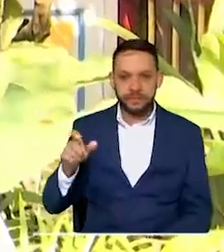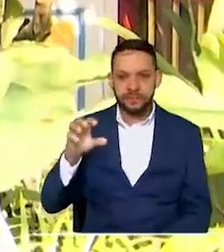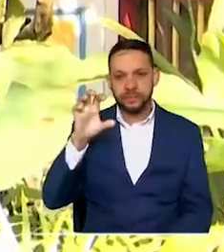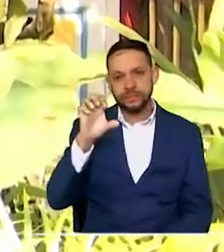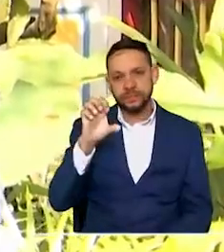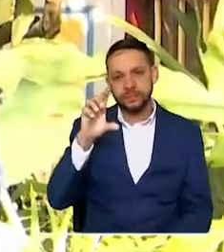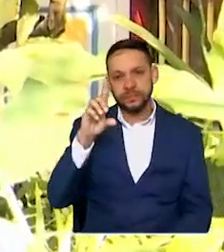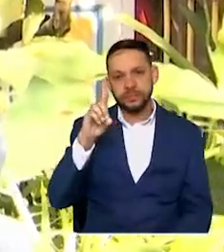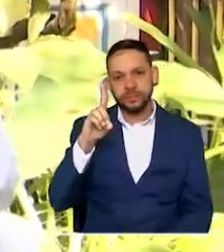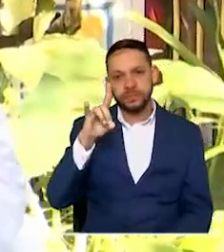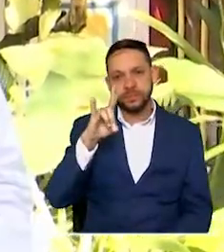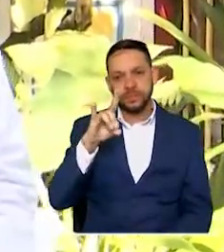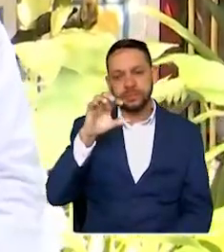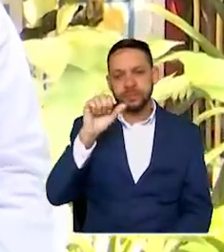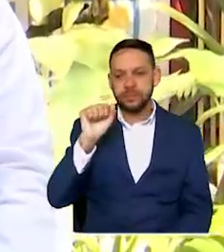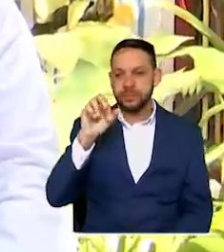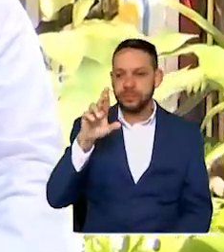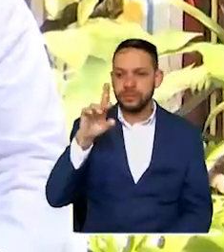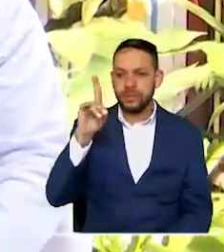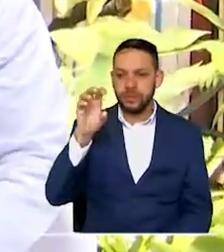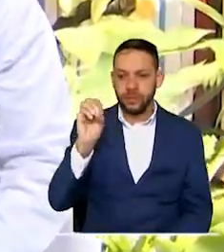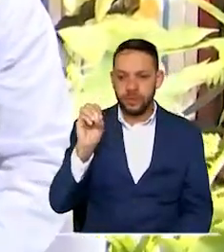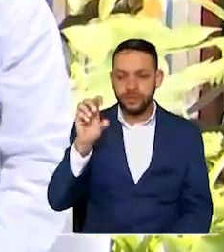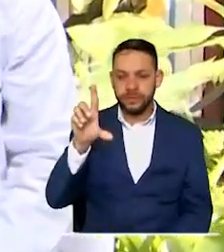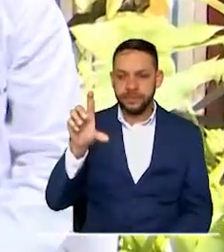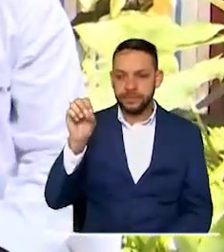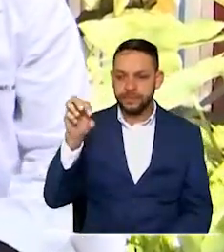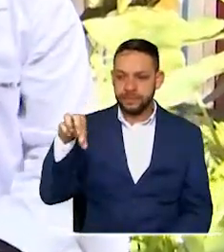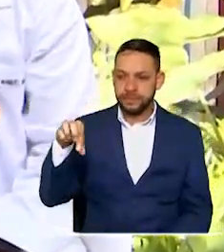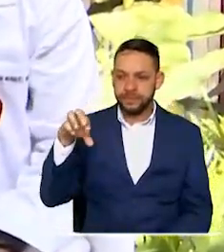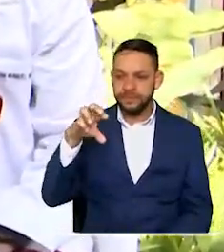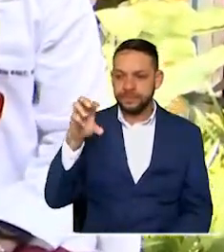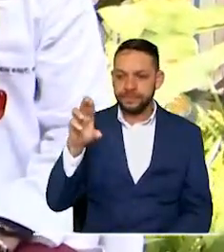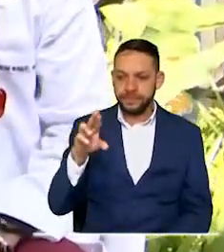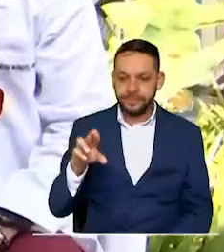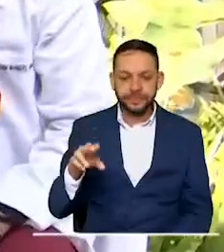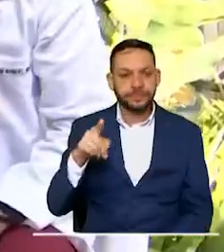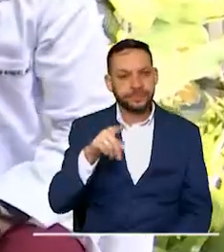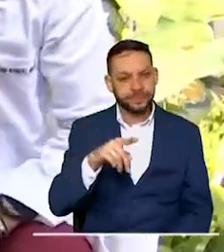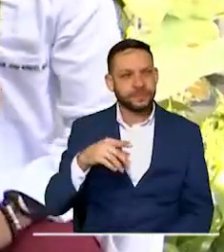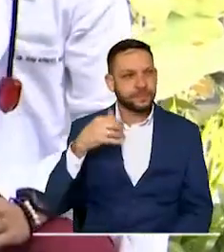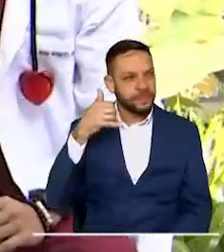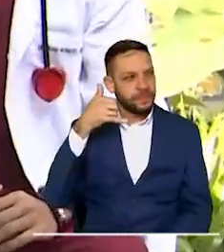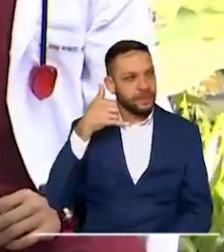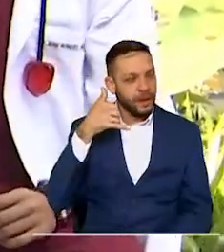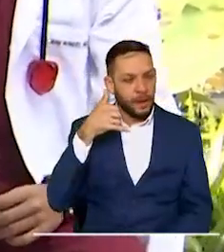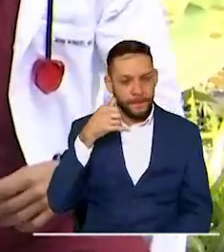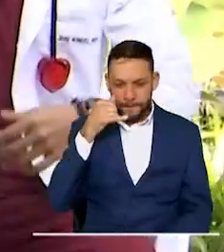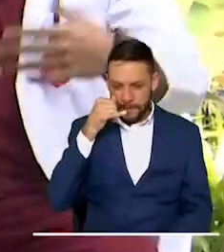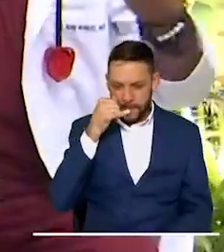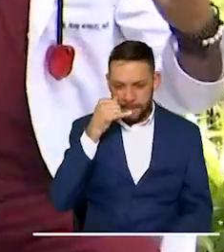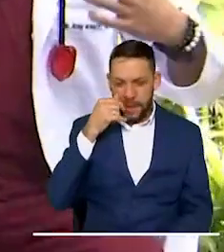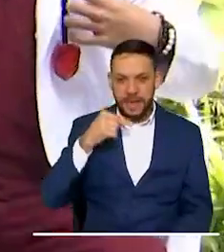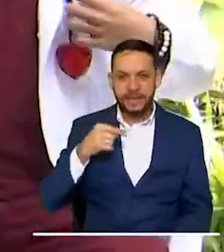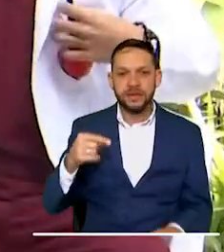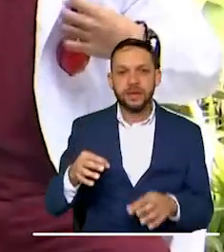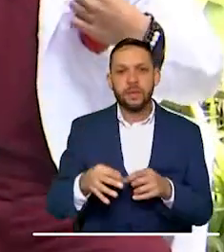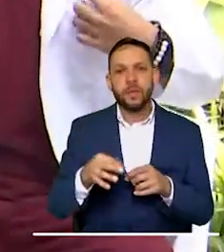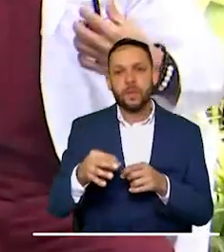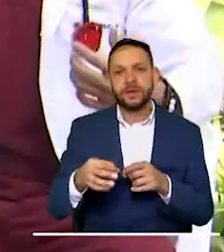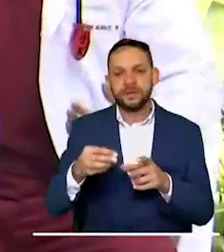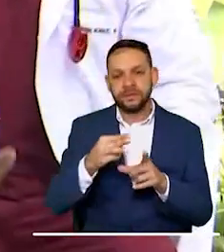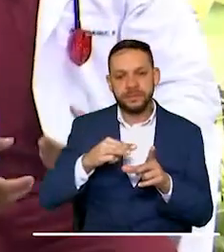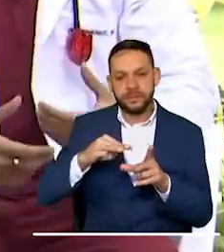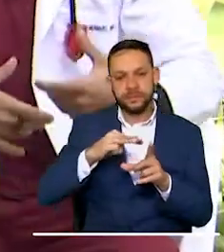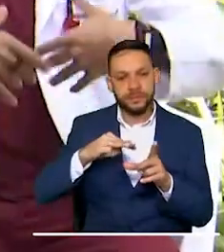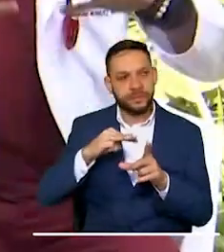Eduardo López, bacteriólogo, quien maneja el laboratorio clínico en los Parques de la Salud, específicamente en este caso de Dos Quebradas, y con quien quiero